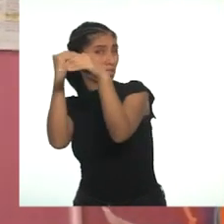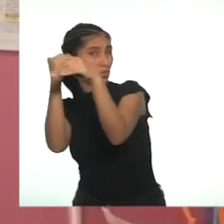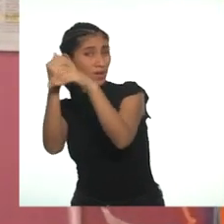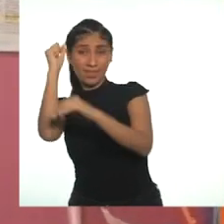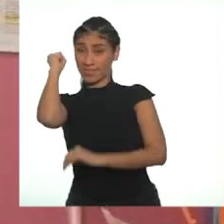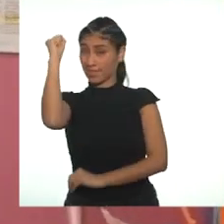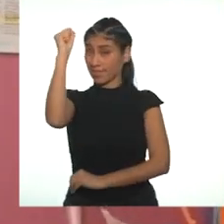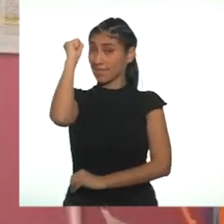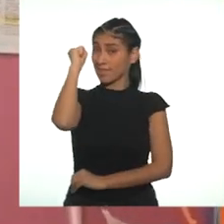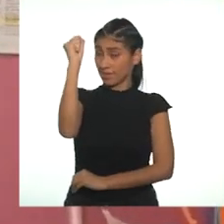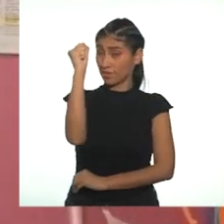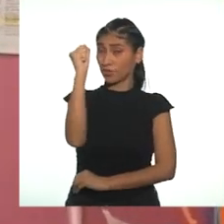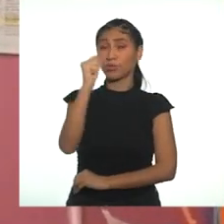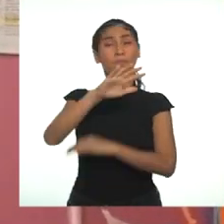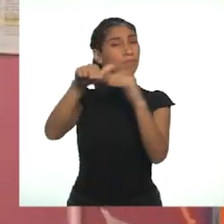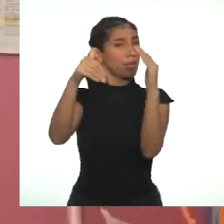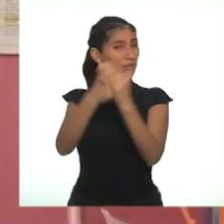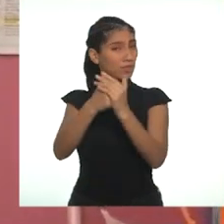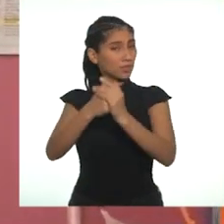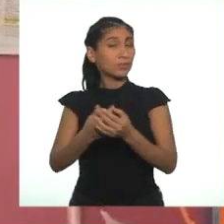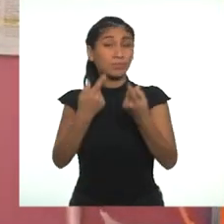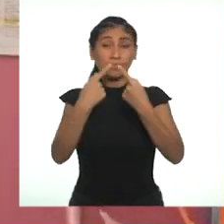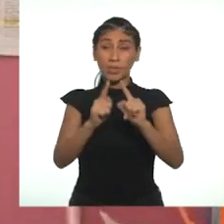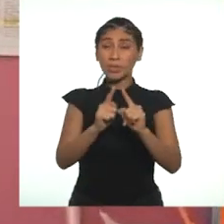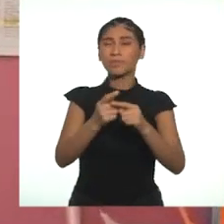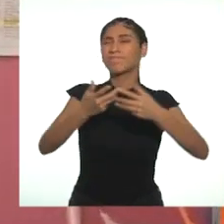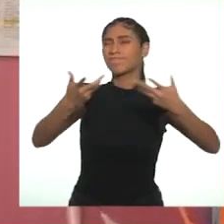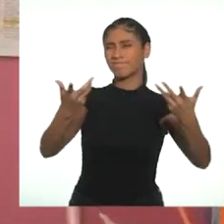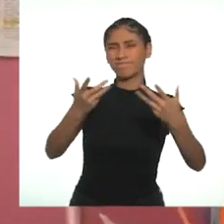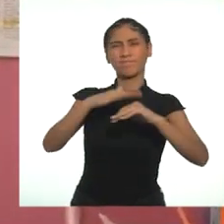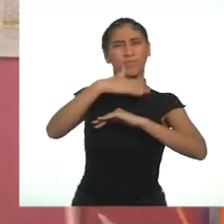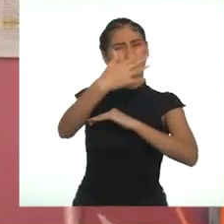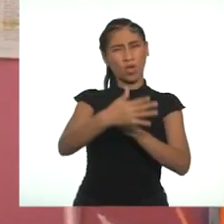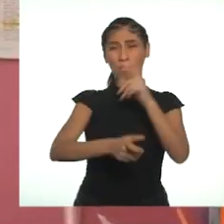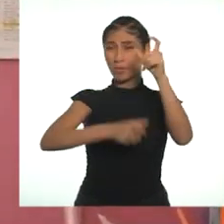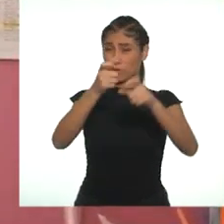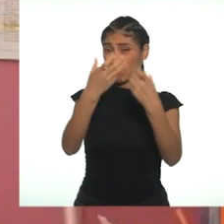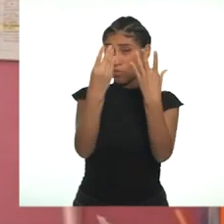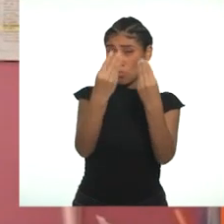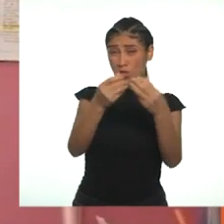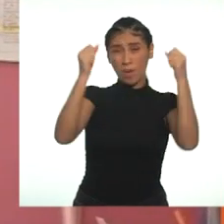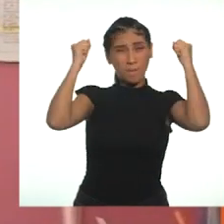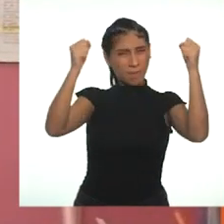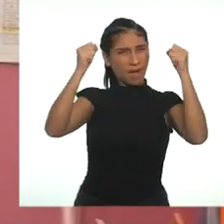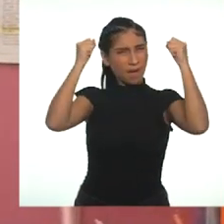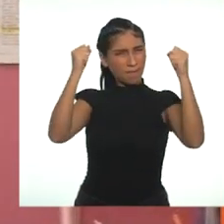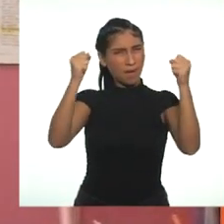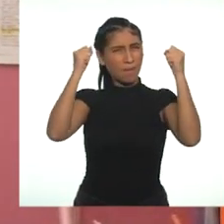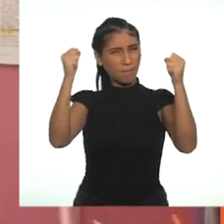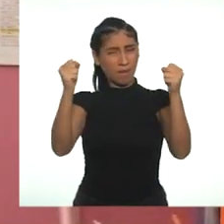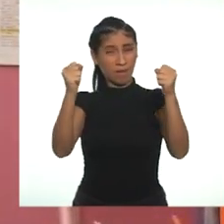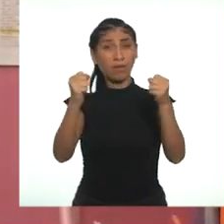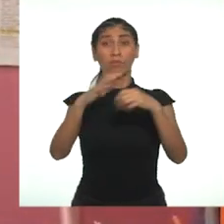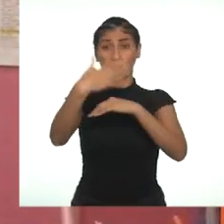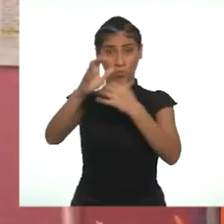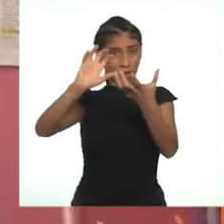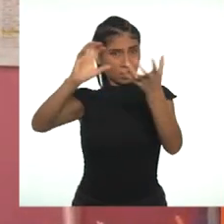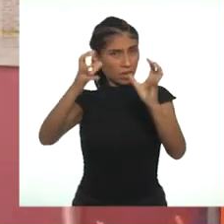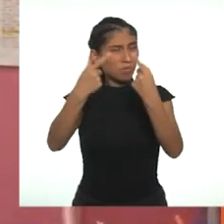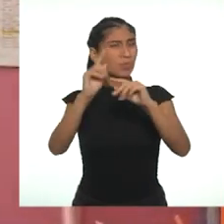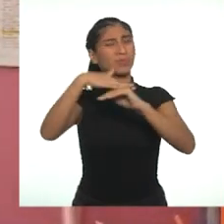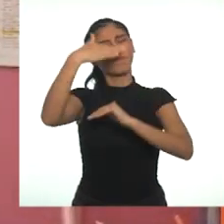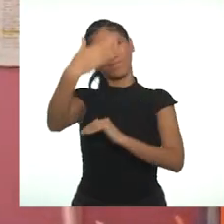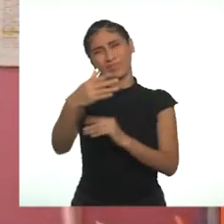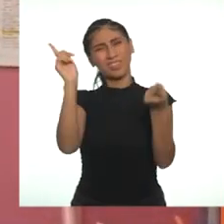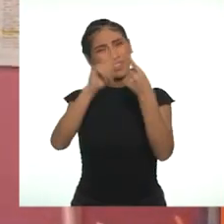con la igualdad de derechos y dignidad para todos. Sin embargo, pese a que han pasado 200 años, aún